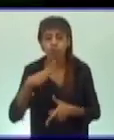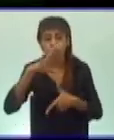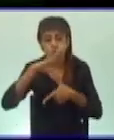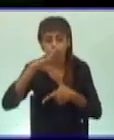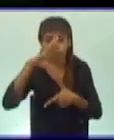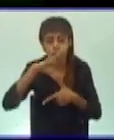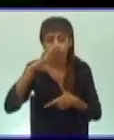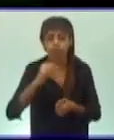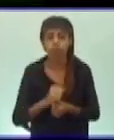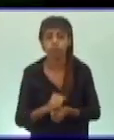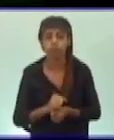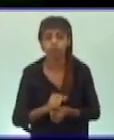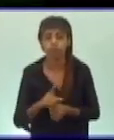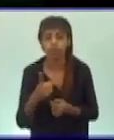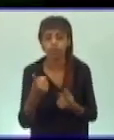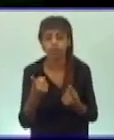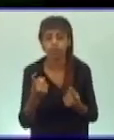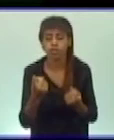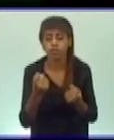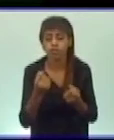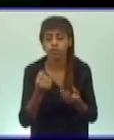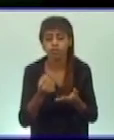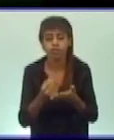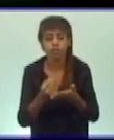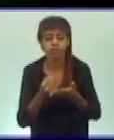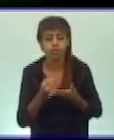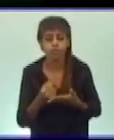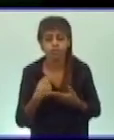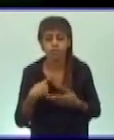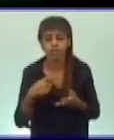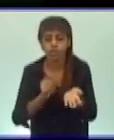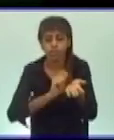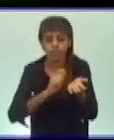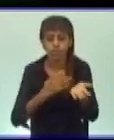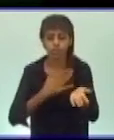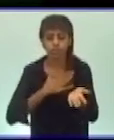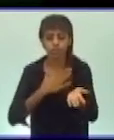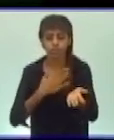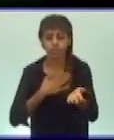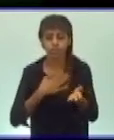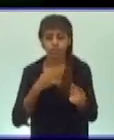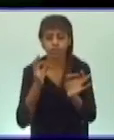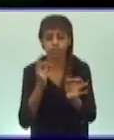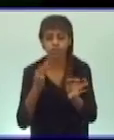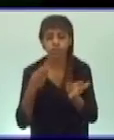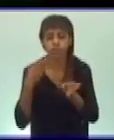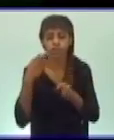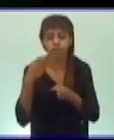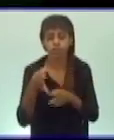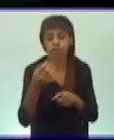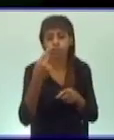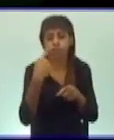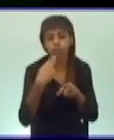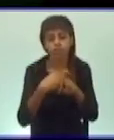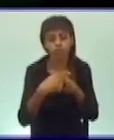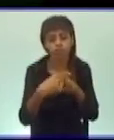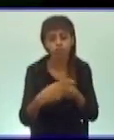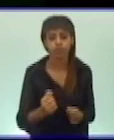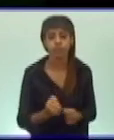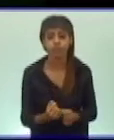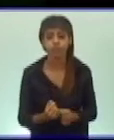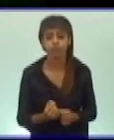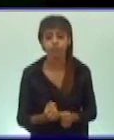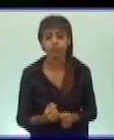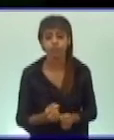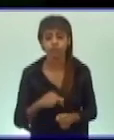Latina, que han decidido empezar a escribir ellos mismos para siempre su historia. Y esa ola